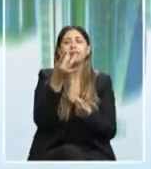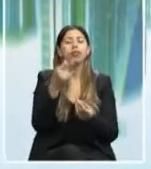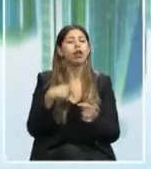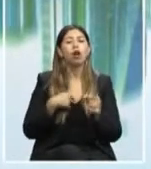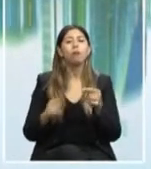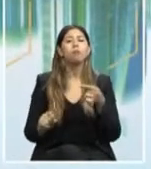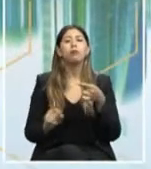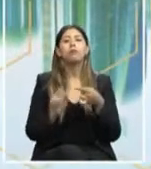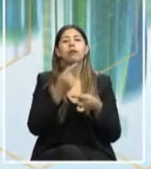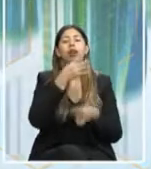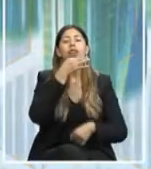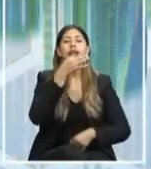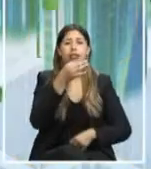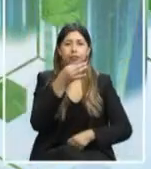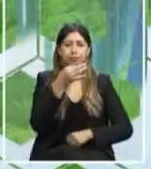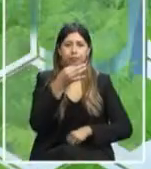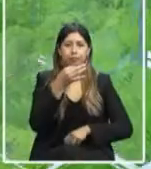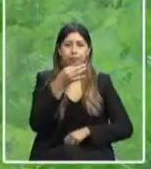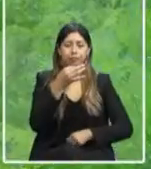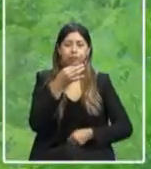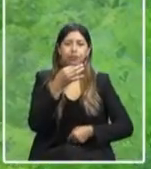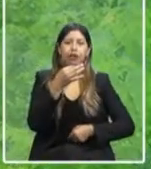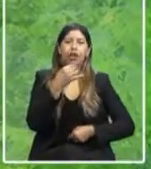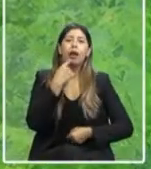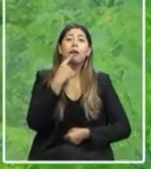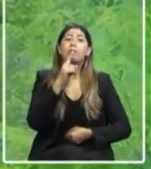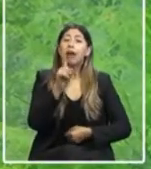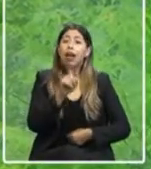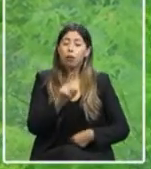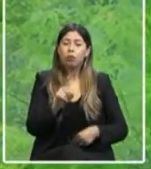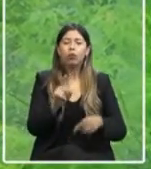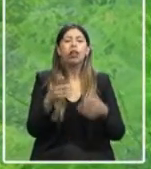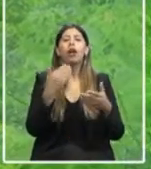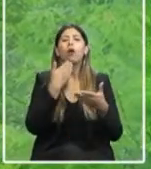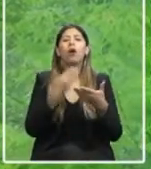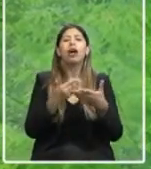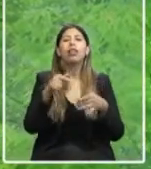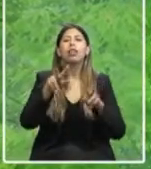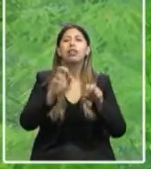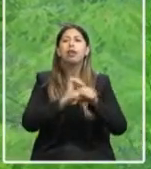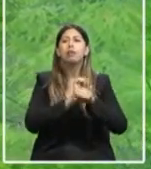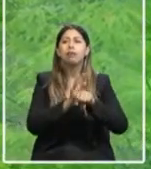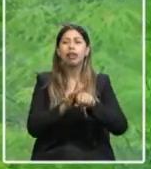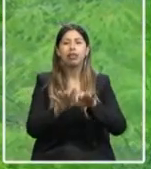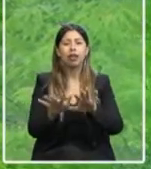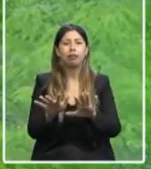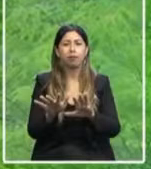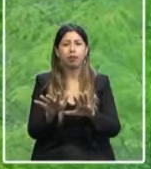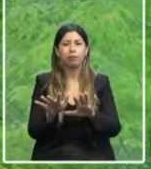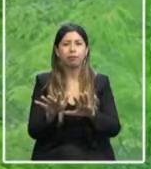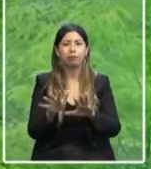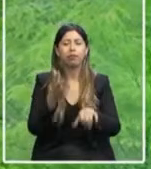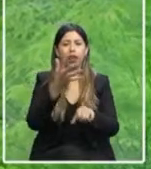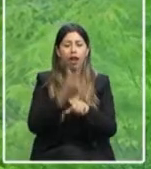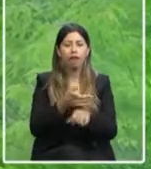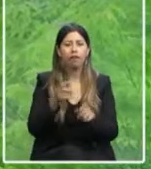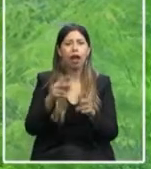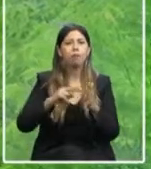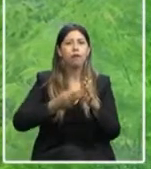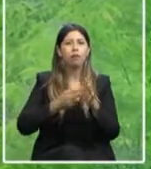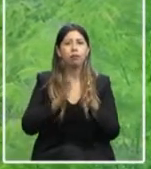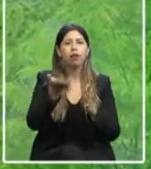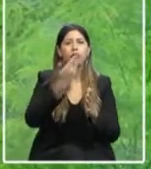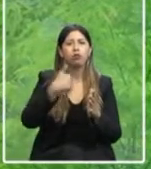que la pregunta es ¿cuándo golpeó la pandemia a nuestra región? Como pueden ver en esta diapo, pueden ver